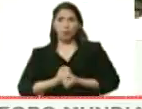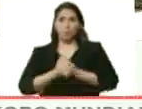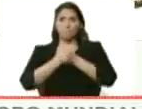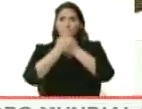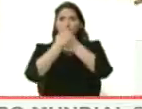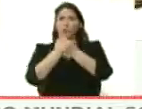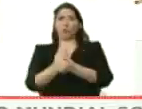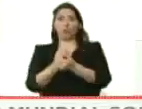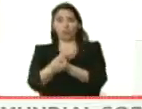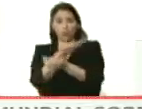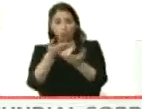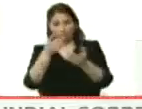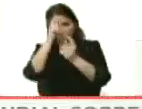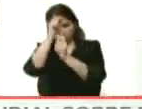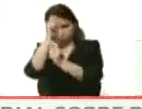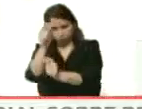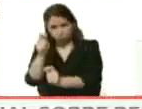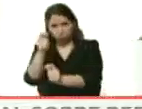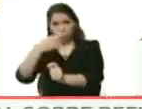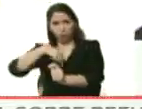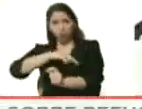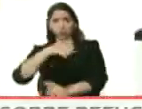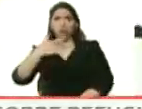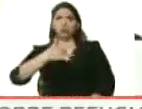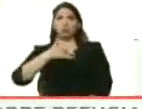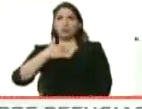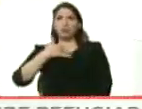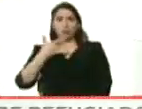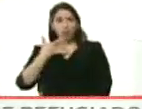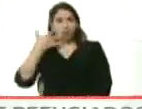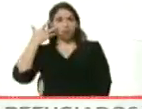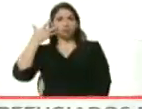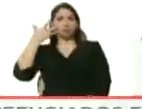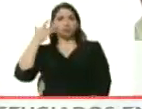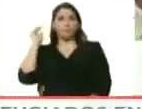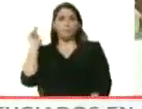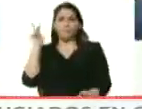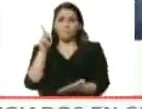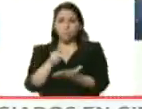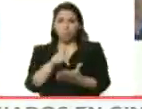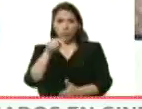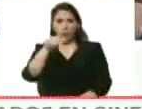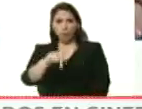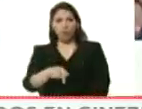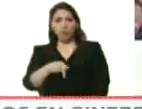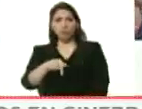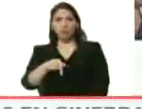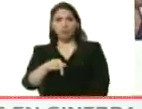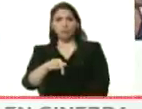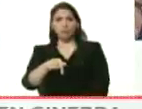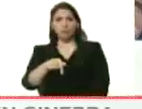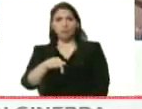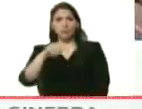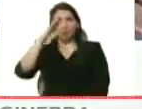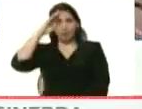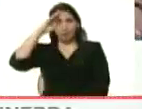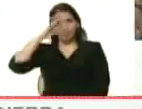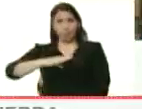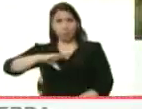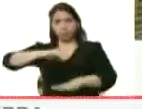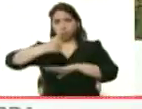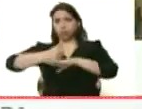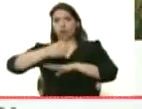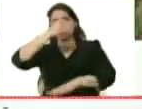nuestro reconocimiento. Nos sentimos orgullosos de su presencia. Y mi capitán Diosdado, usted